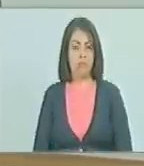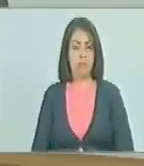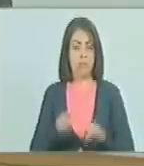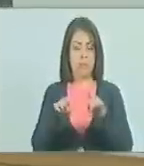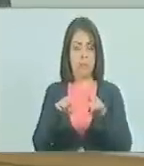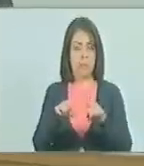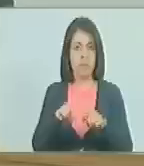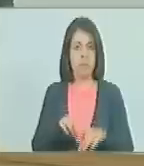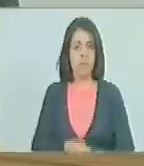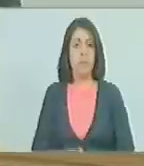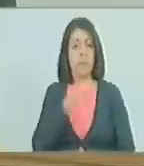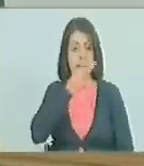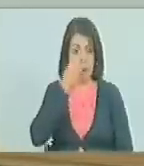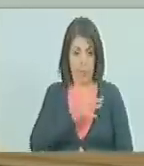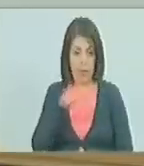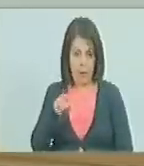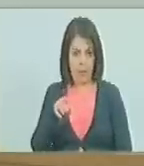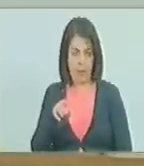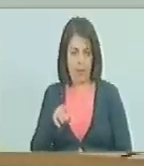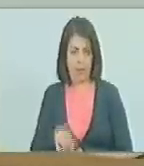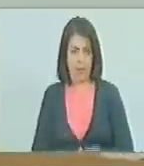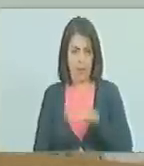esa es la realidad?